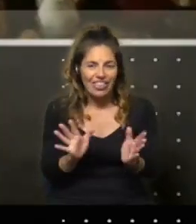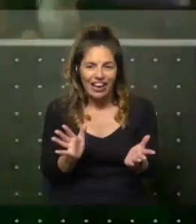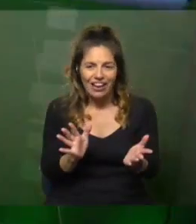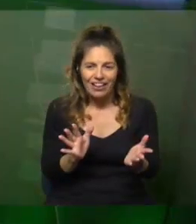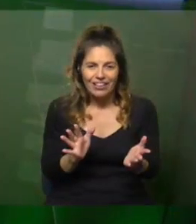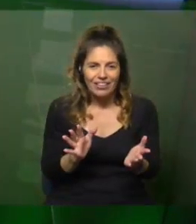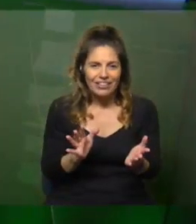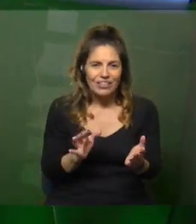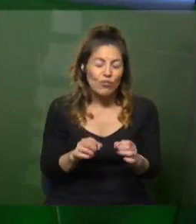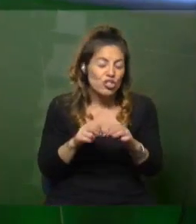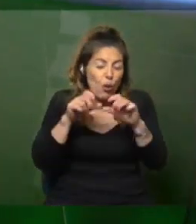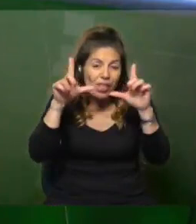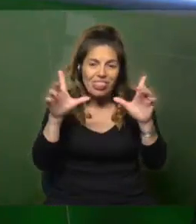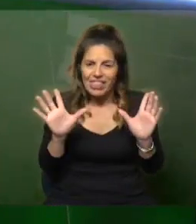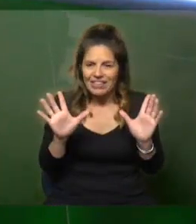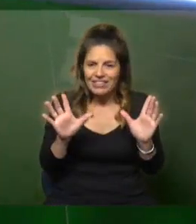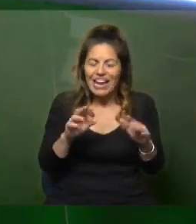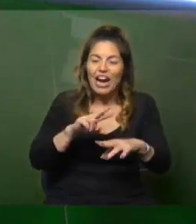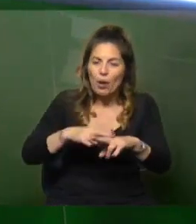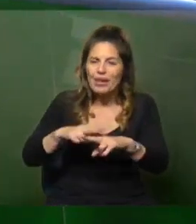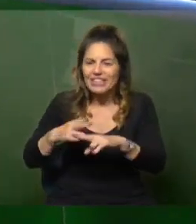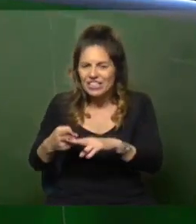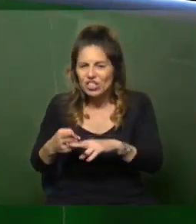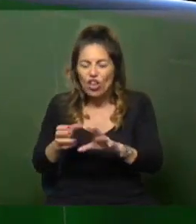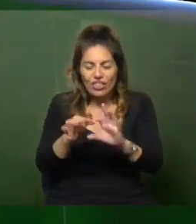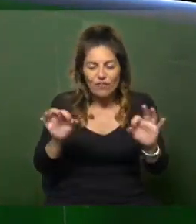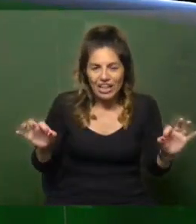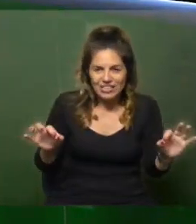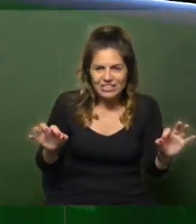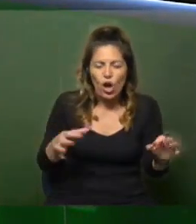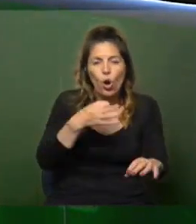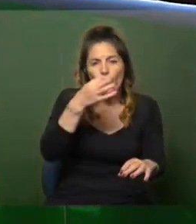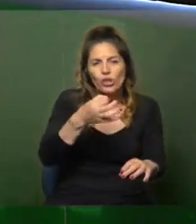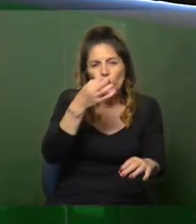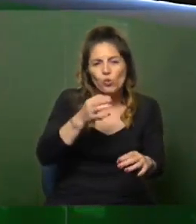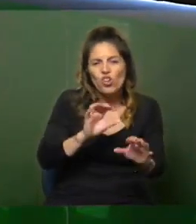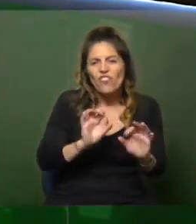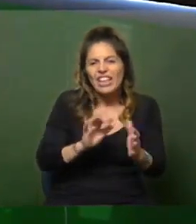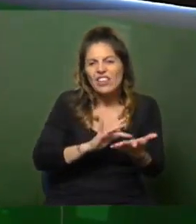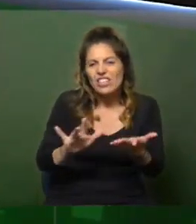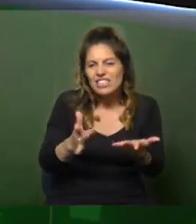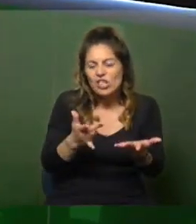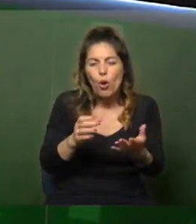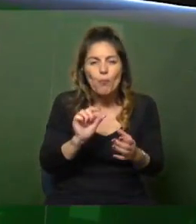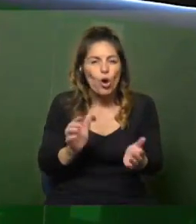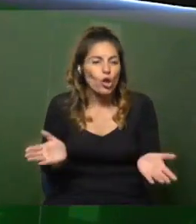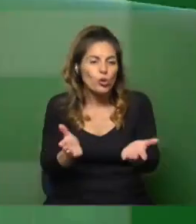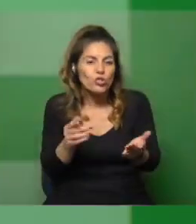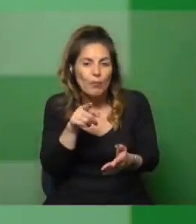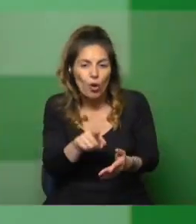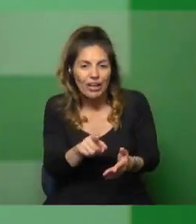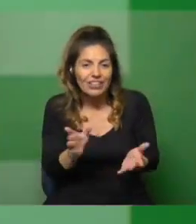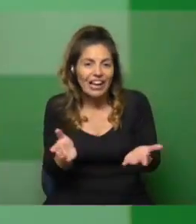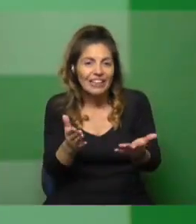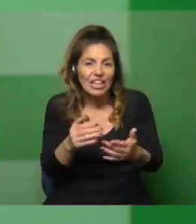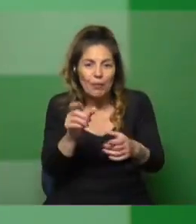Ese fue sorprendente la repetición de de frases discurso bastante vacío y el poco entusiasmo que que tenía él y que generaba